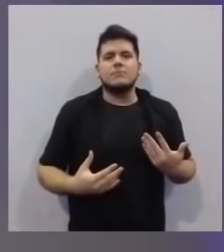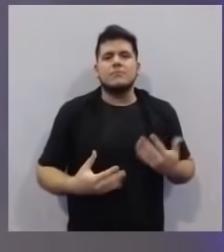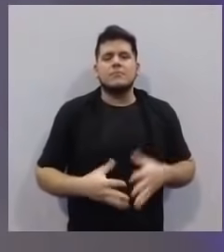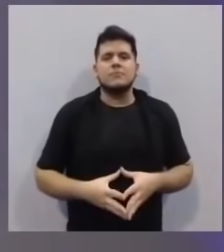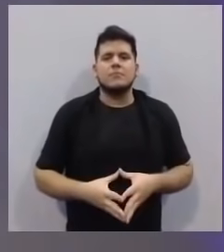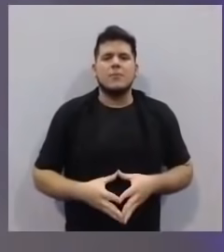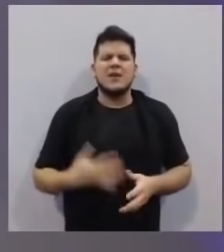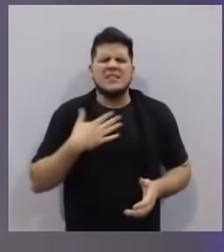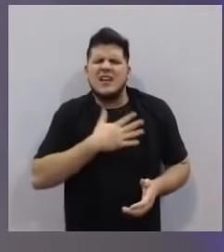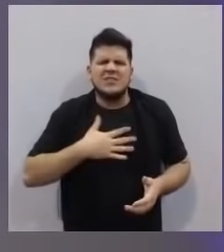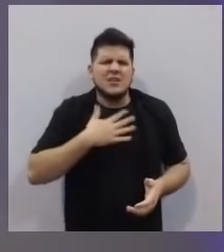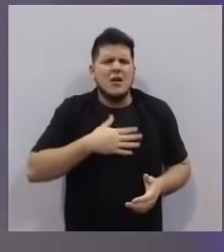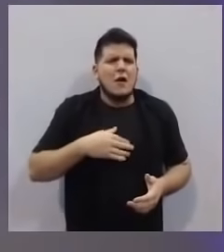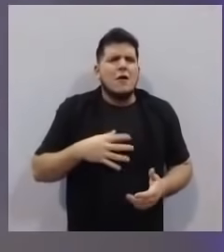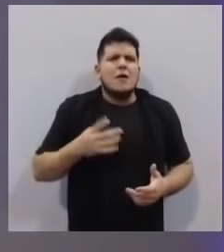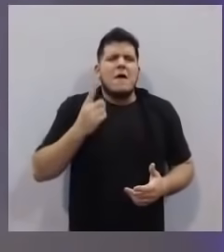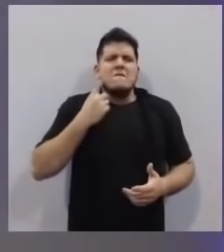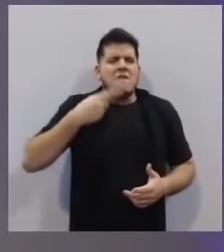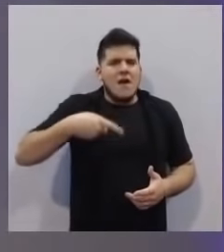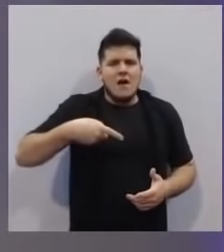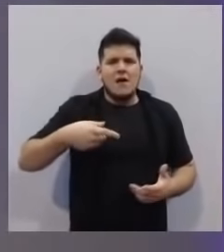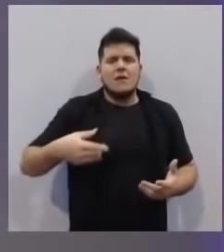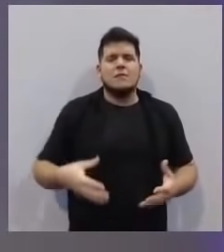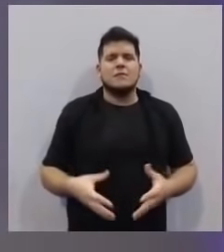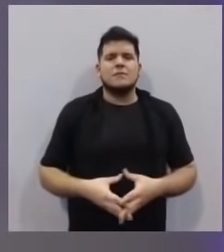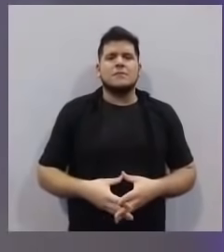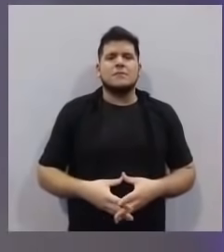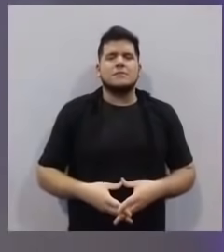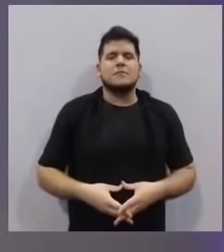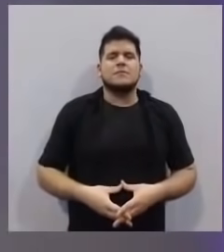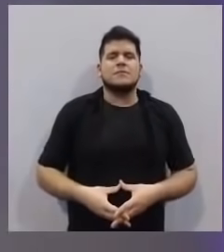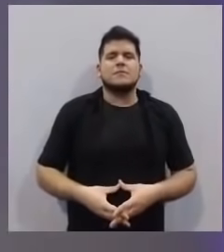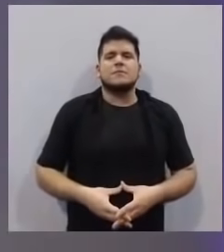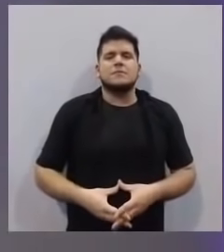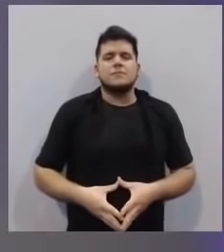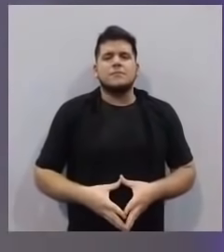guardado y el resentimiento trae amargura